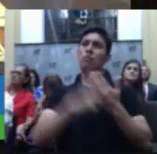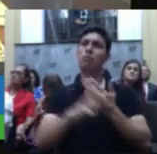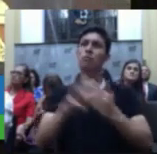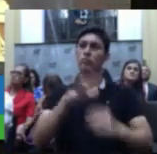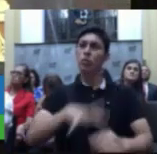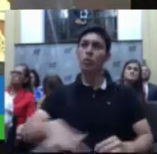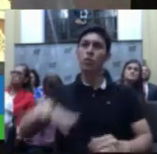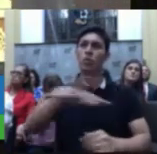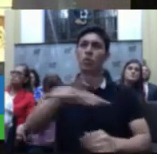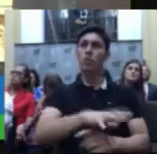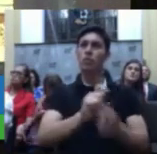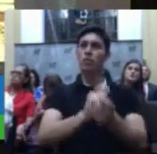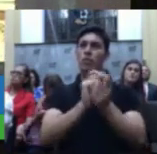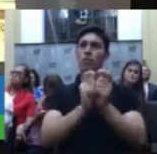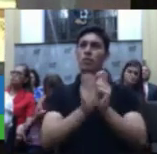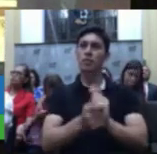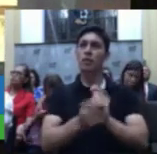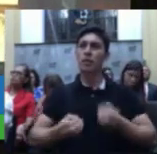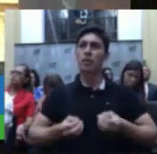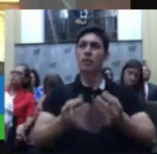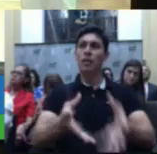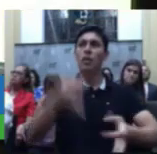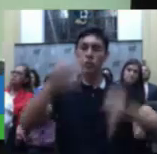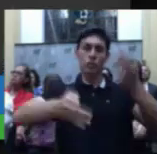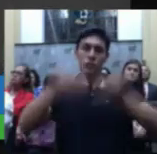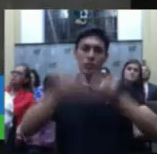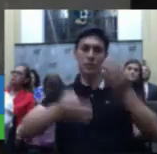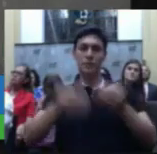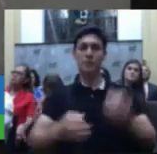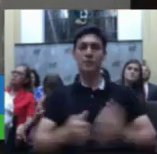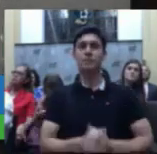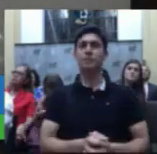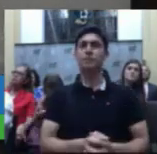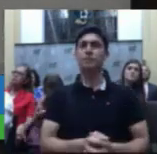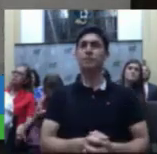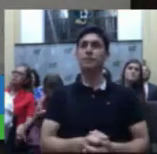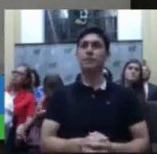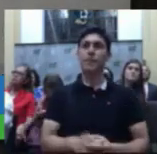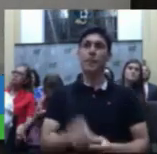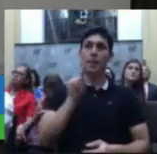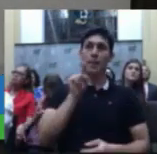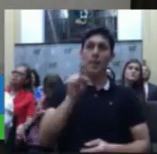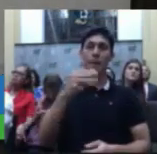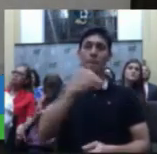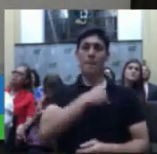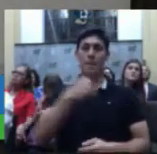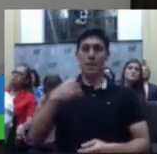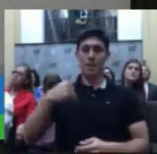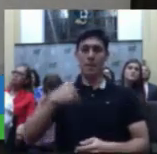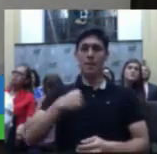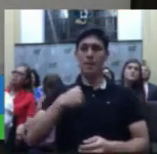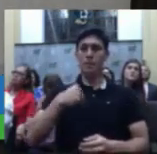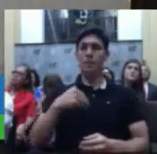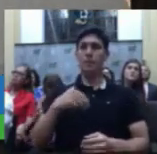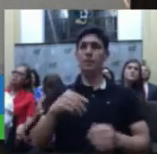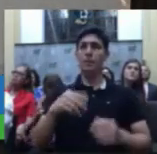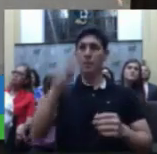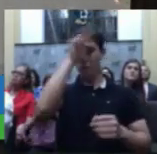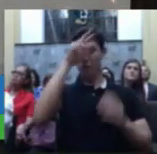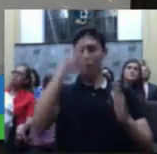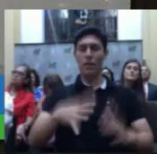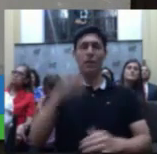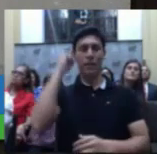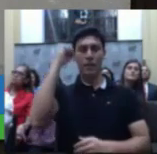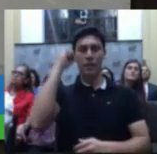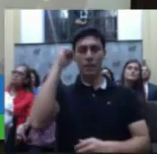de la Administración de Justicia, Seriajus. Es miembro de número de la Academia Peruana de Derecho e integrante de